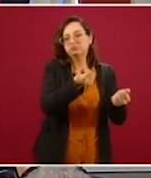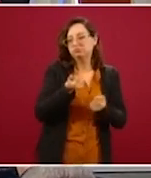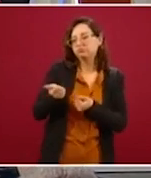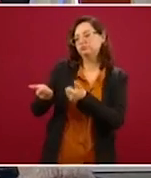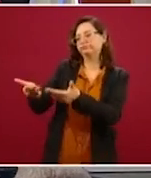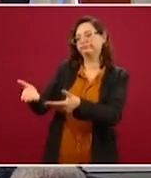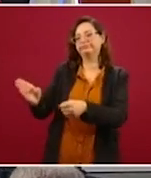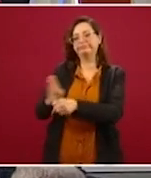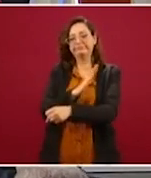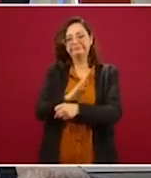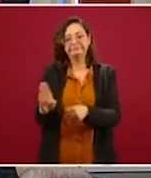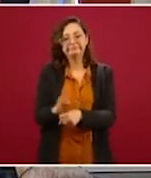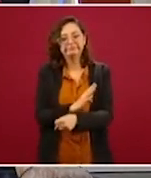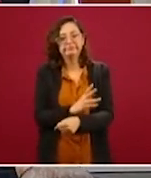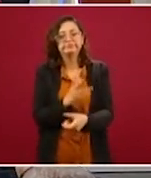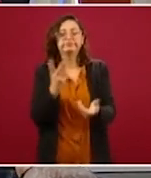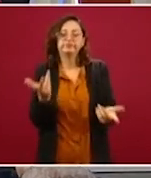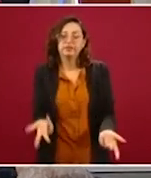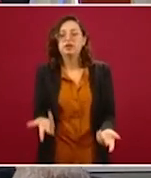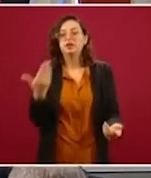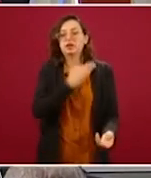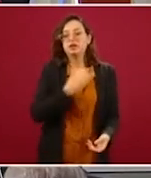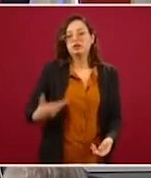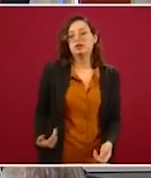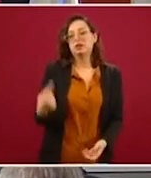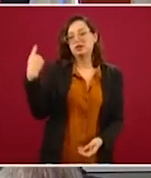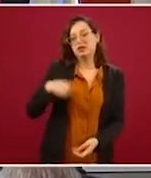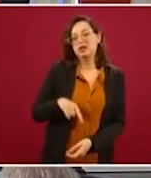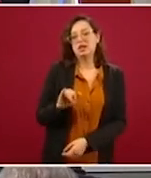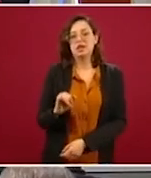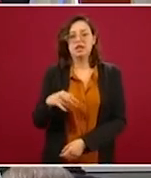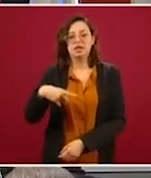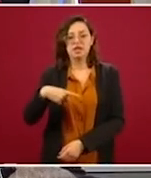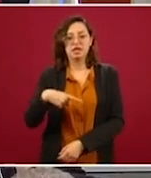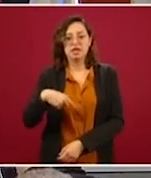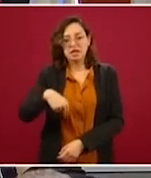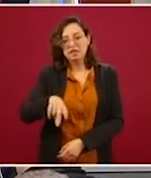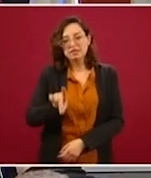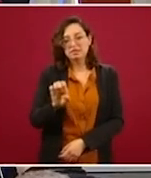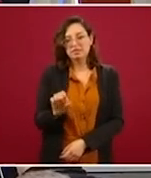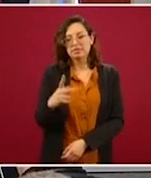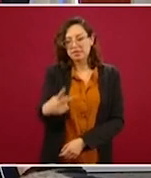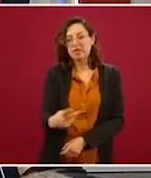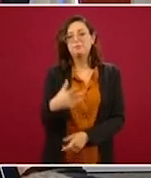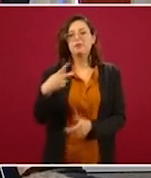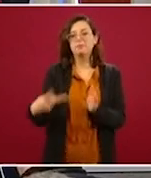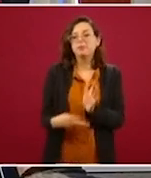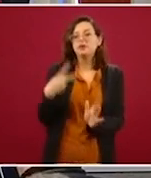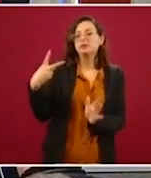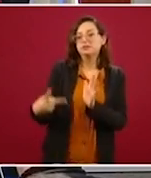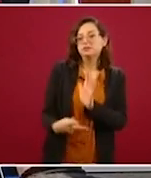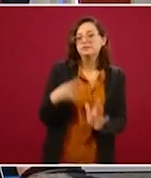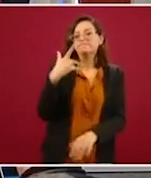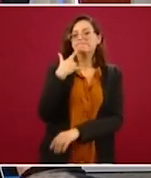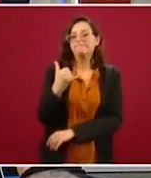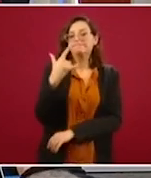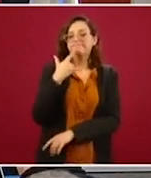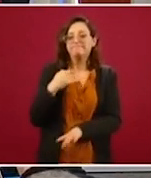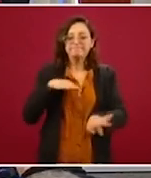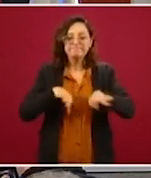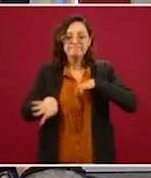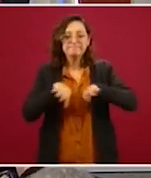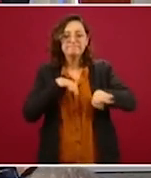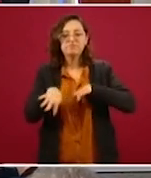instrucción puntual del señor presidente de la República, y es que el INDEP, el Instituto para Devolver al Pueblo lo Robado, ha venido trabajando en este sentido.